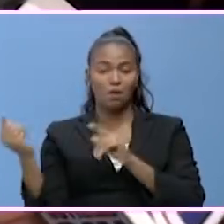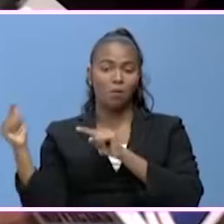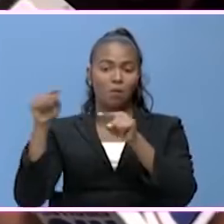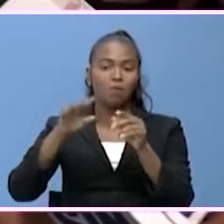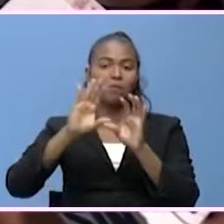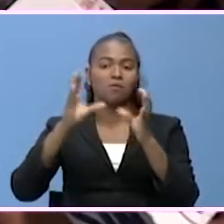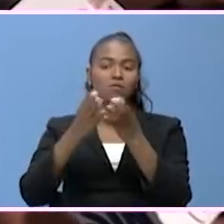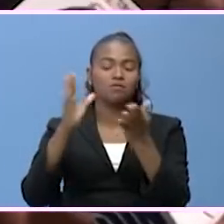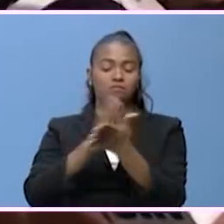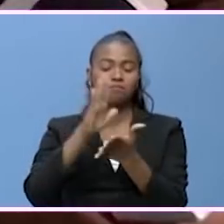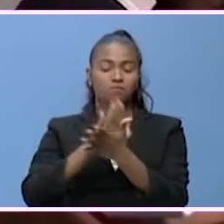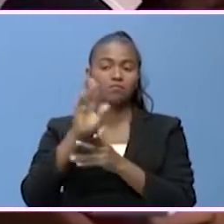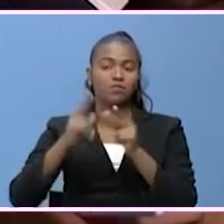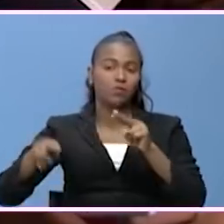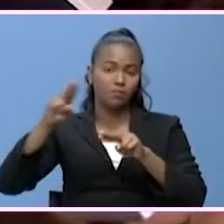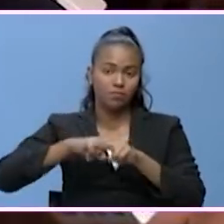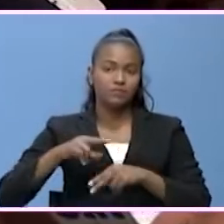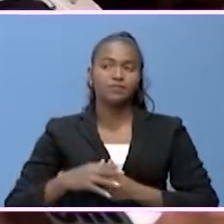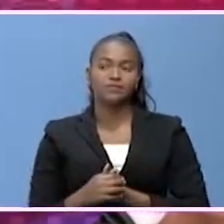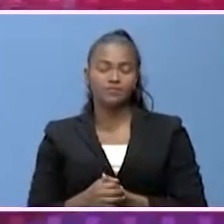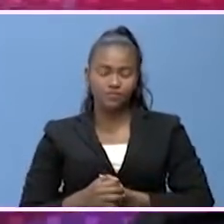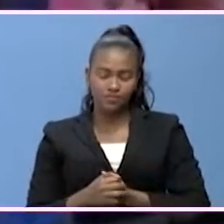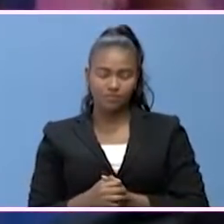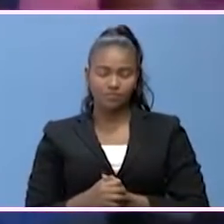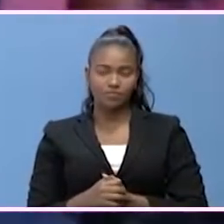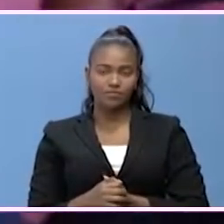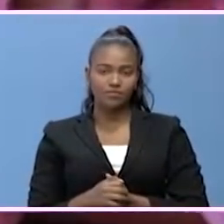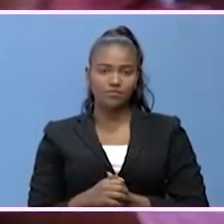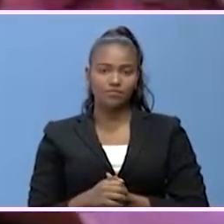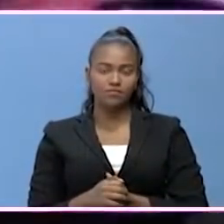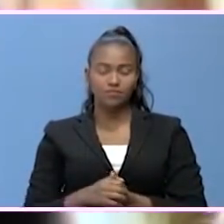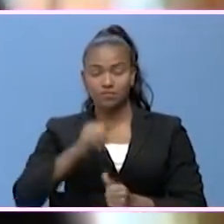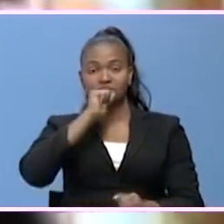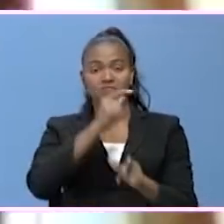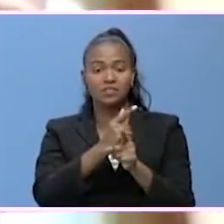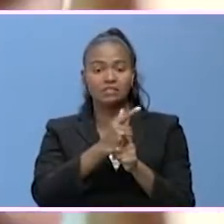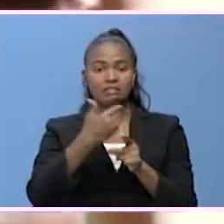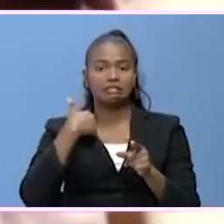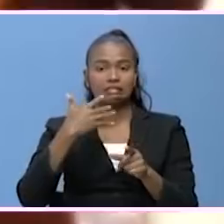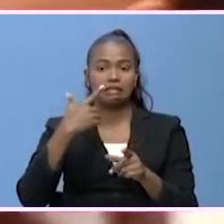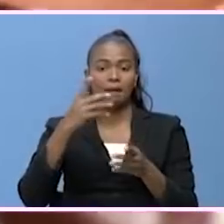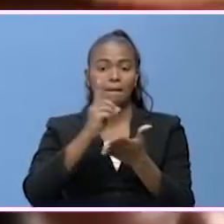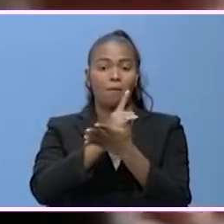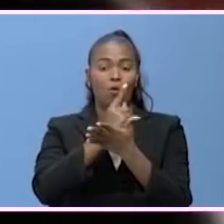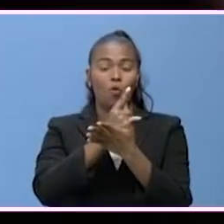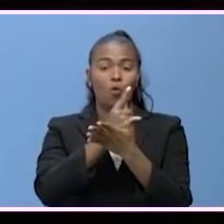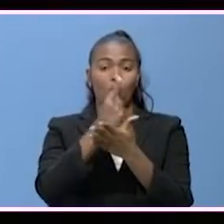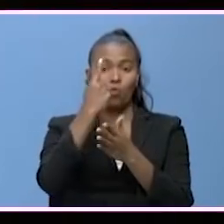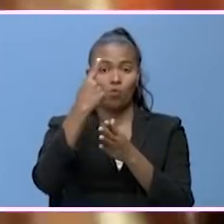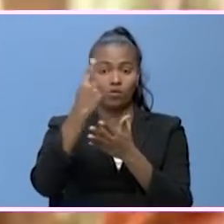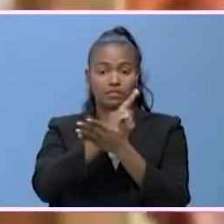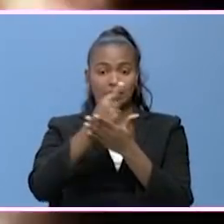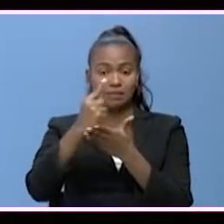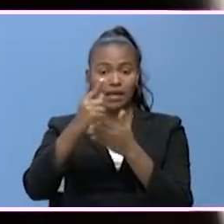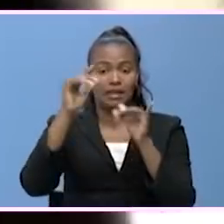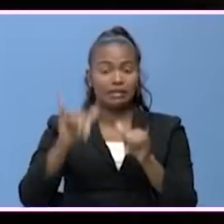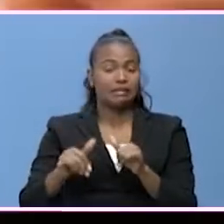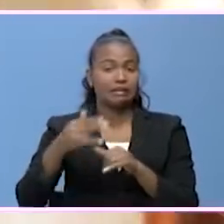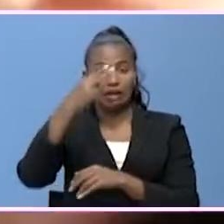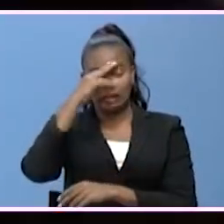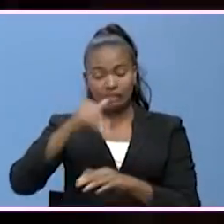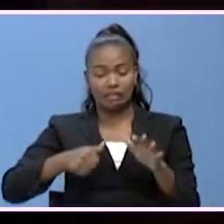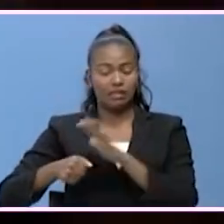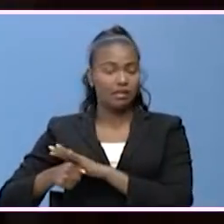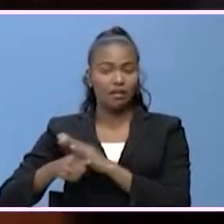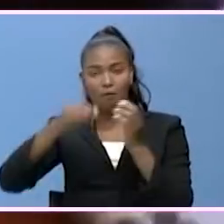a clases presenciales. Dos hermanos que duraron más de una semana secuestrados en Haití